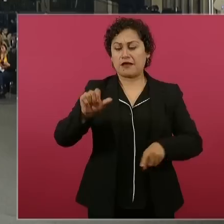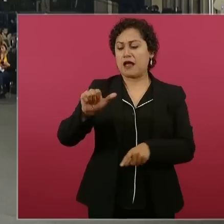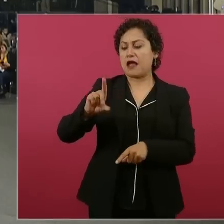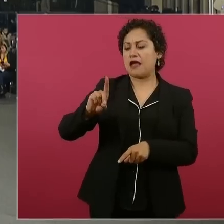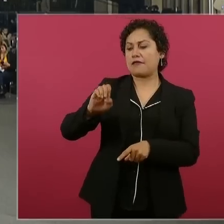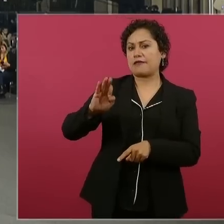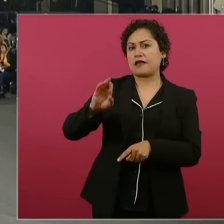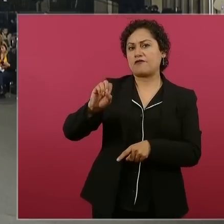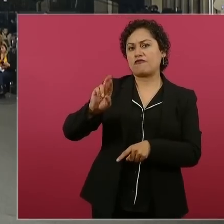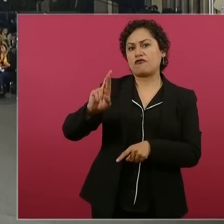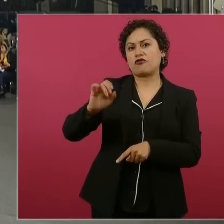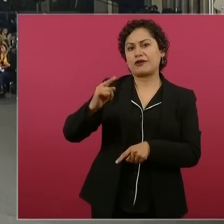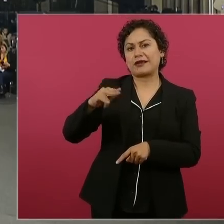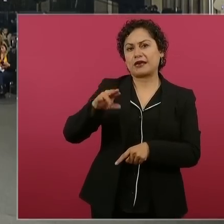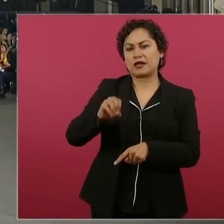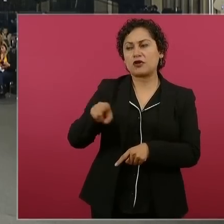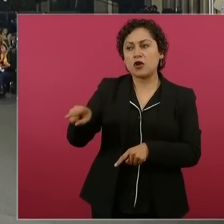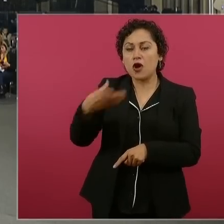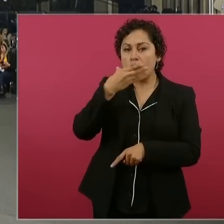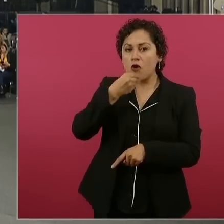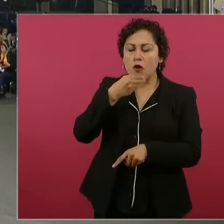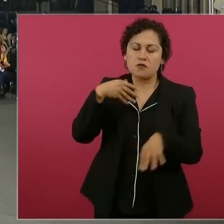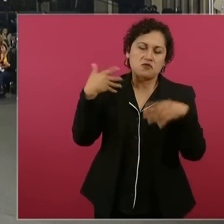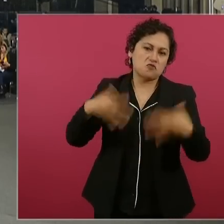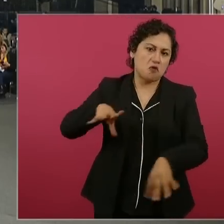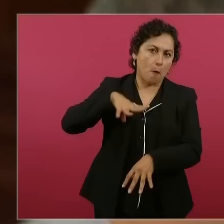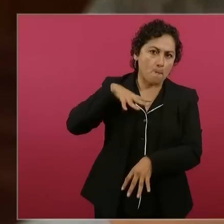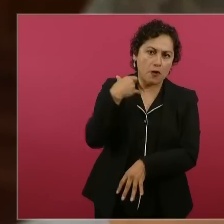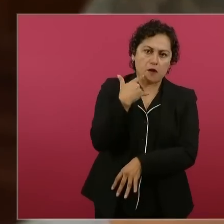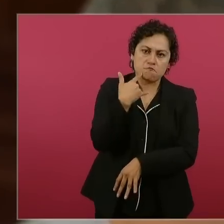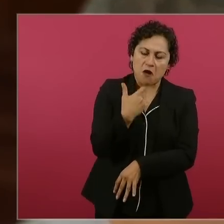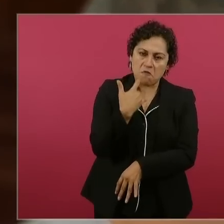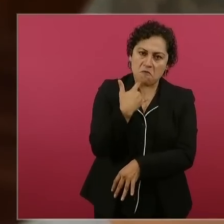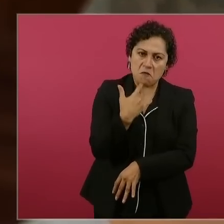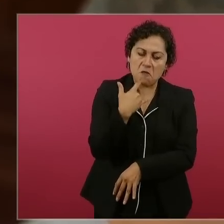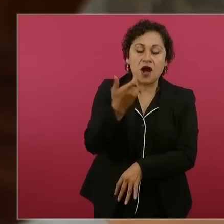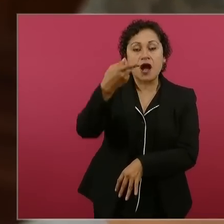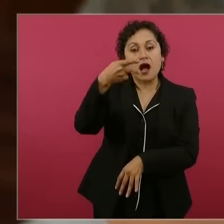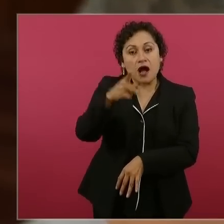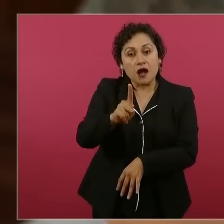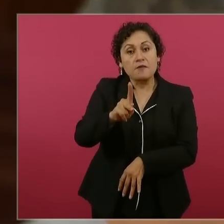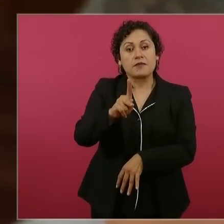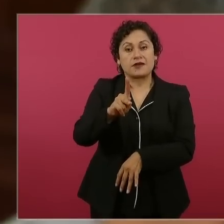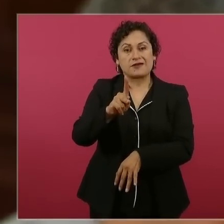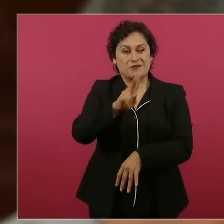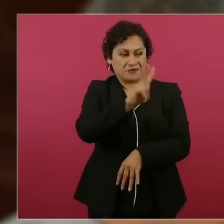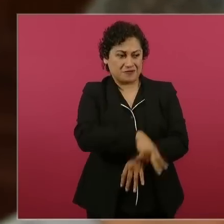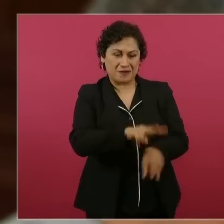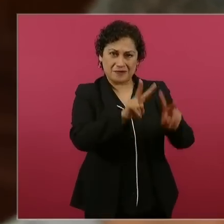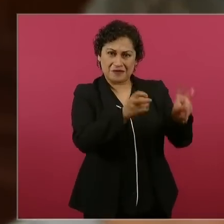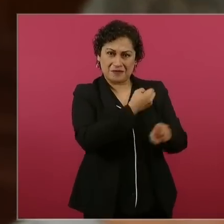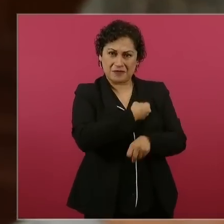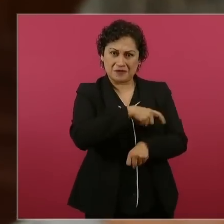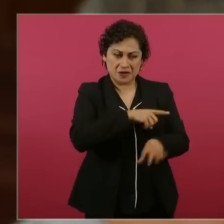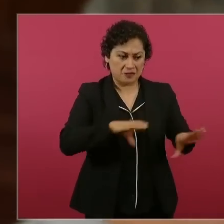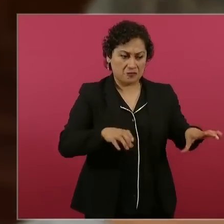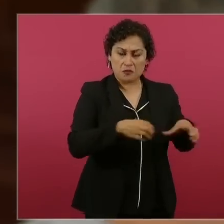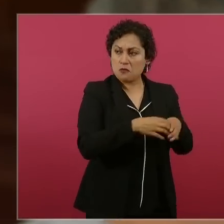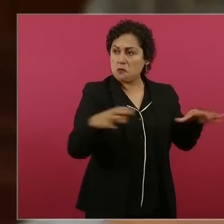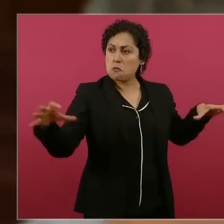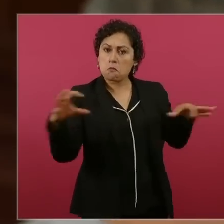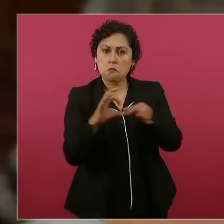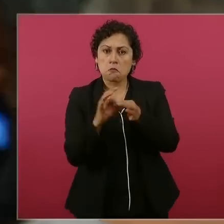hace un esfuerzo extraordinario, pero no está coordinándose con el sector salud para